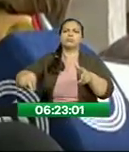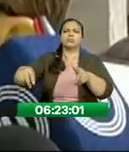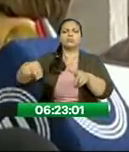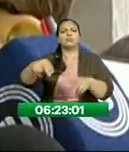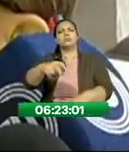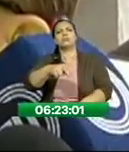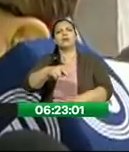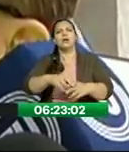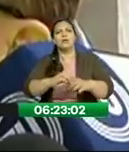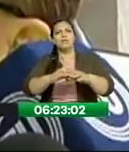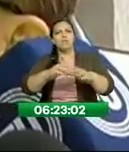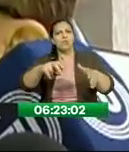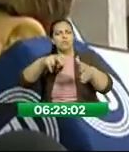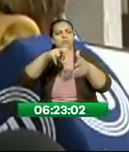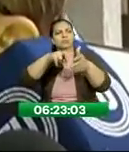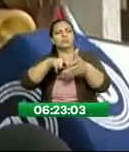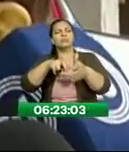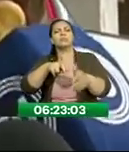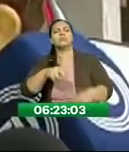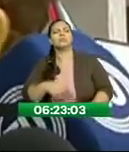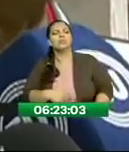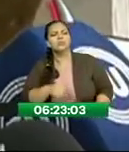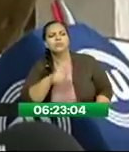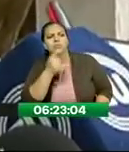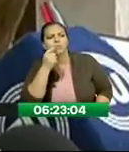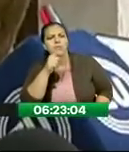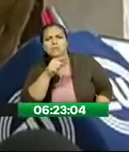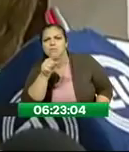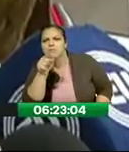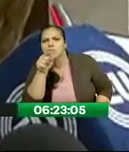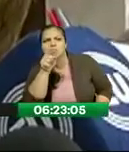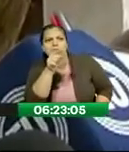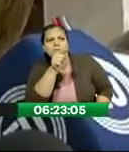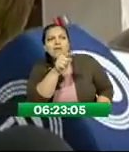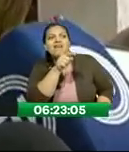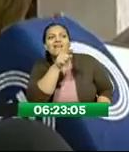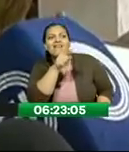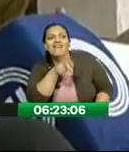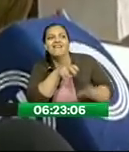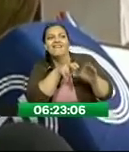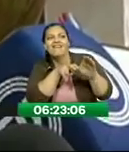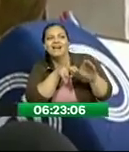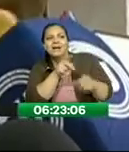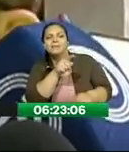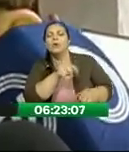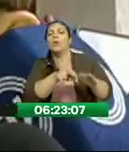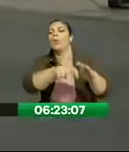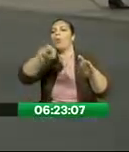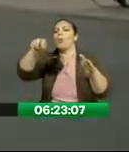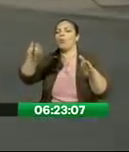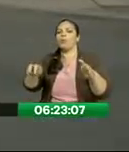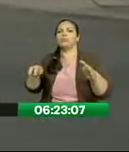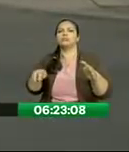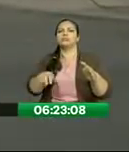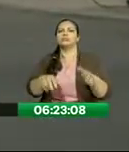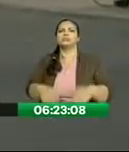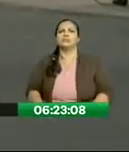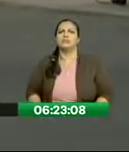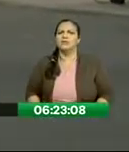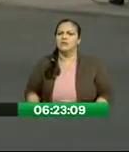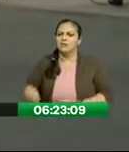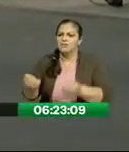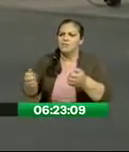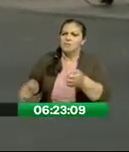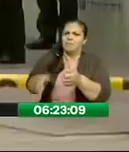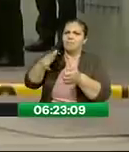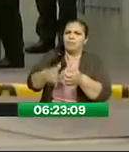varias cuadras en este vehículo y por lo que buscaron el lugar apropiado para propinar los disparos. Cámaras de vigilancia de negocios